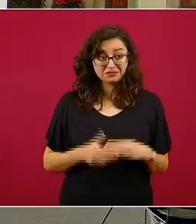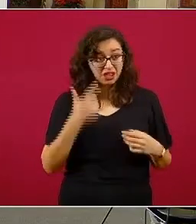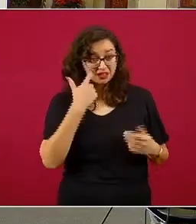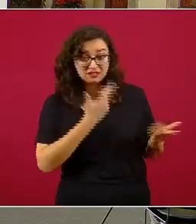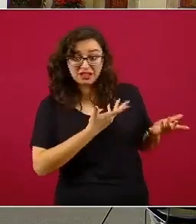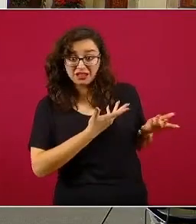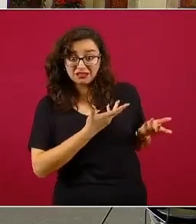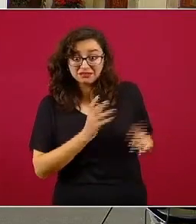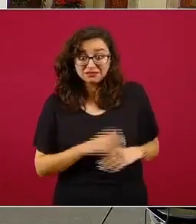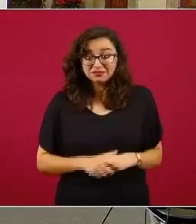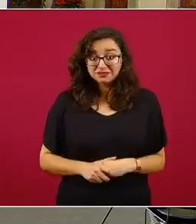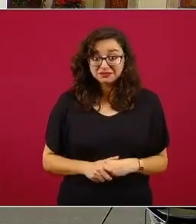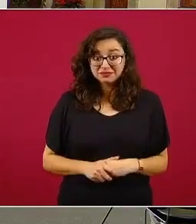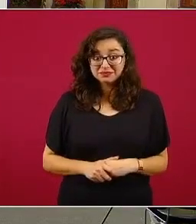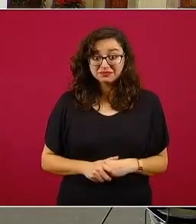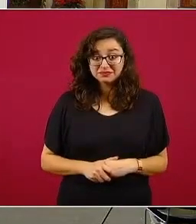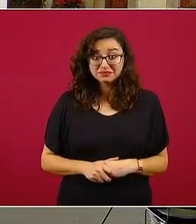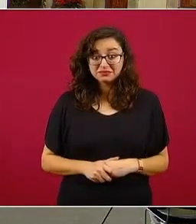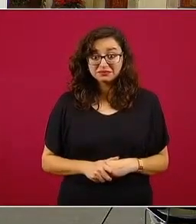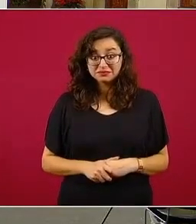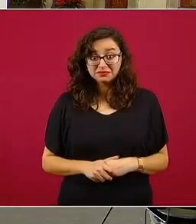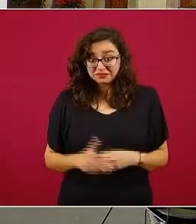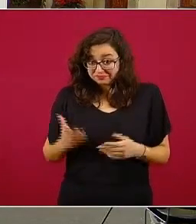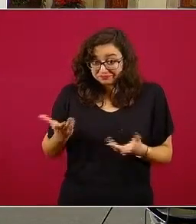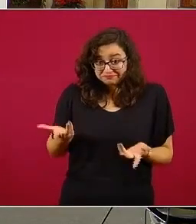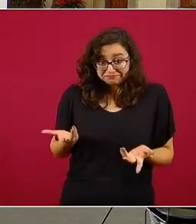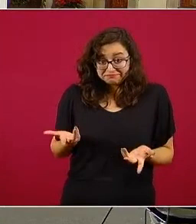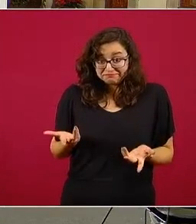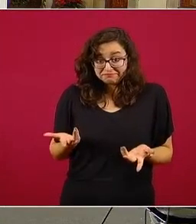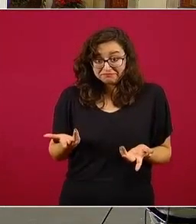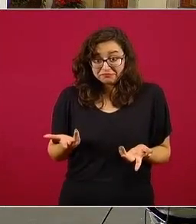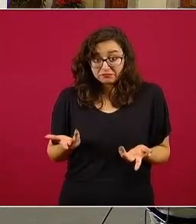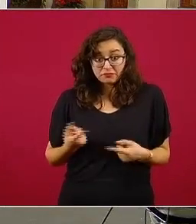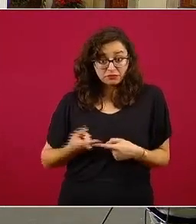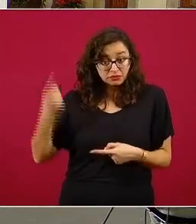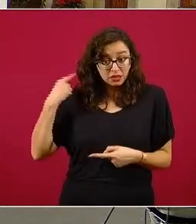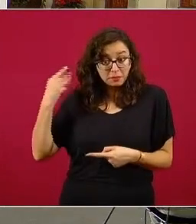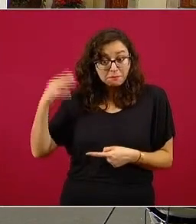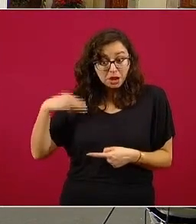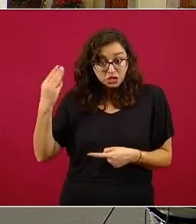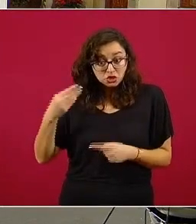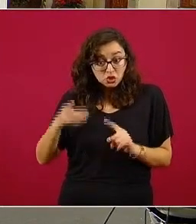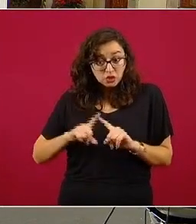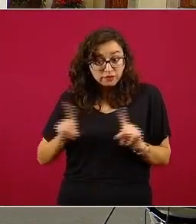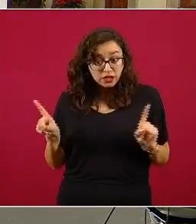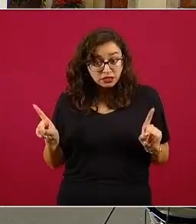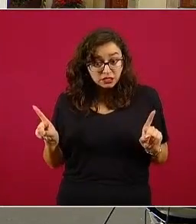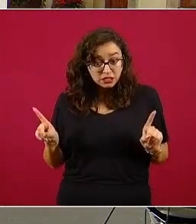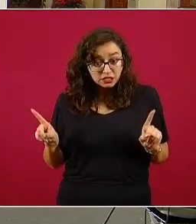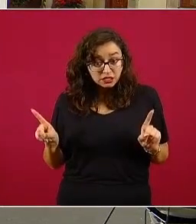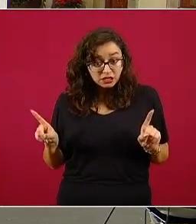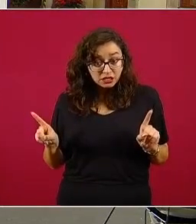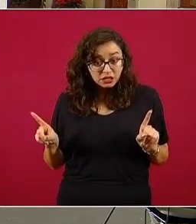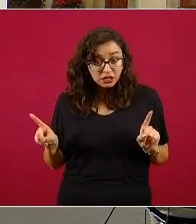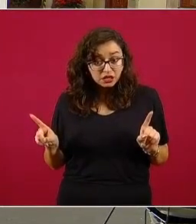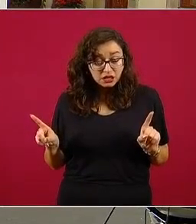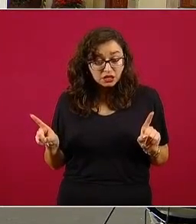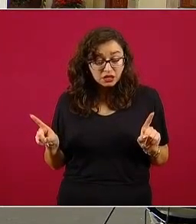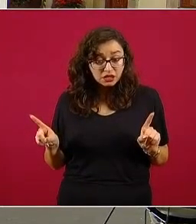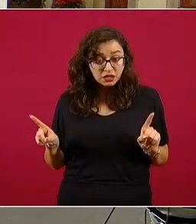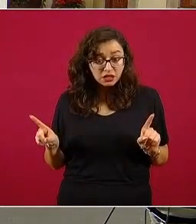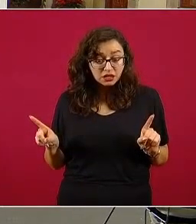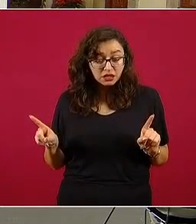Ahí está el llamado. ¿Es distinto al que dijimos en marzo? ¿Es distinto al que